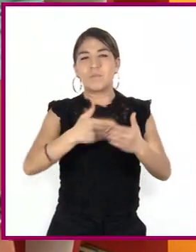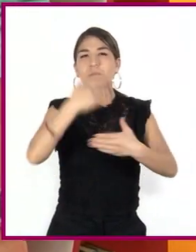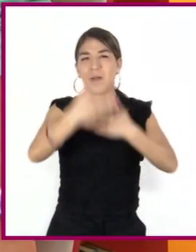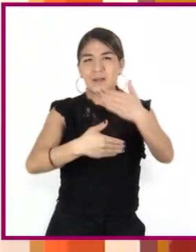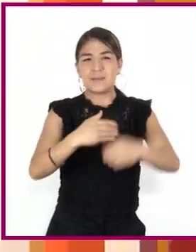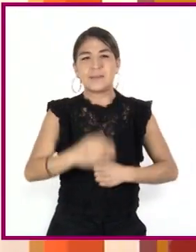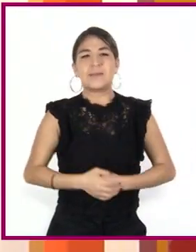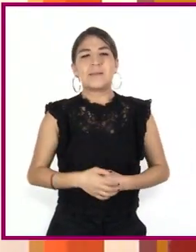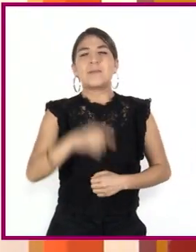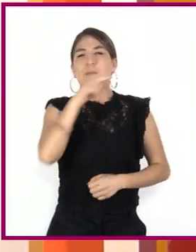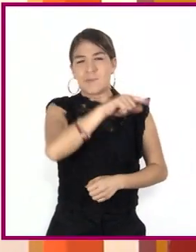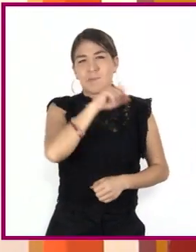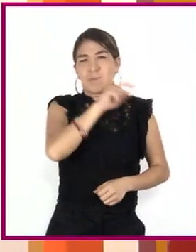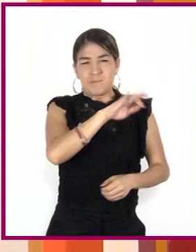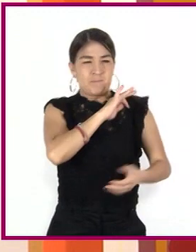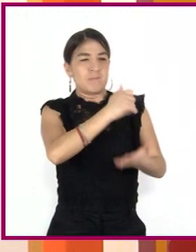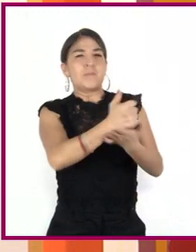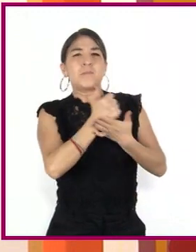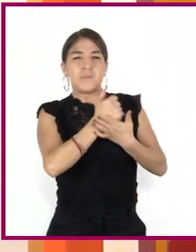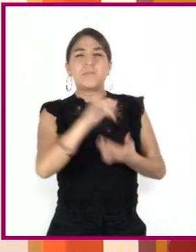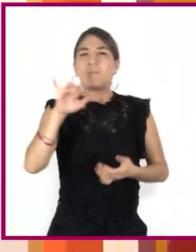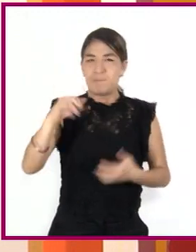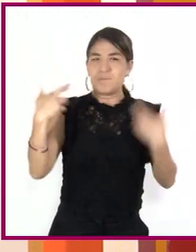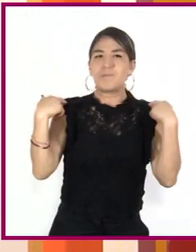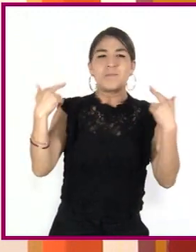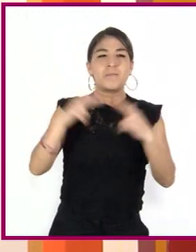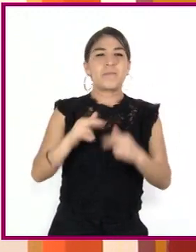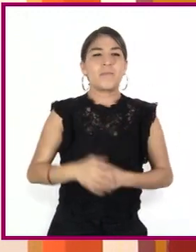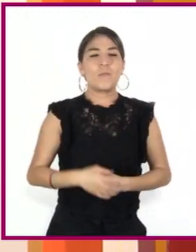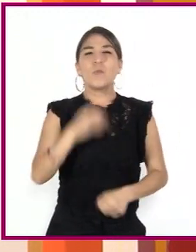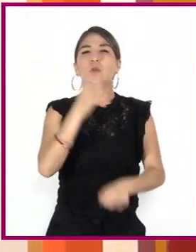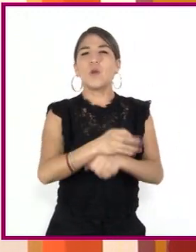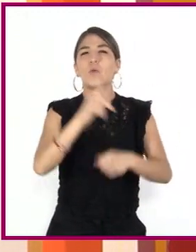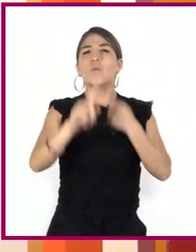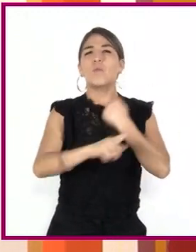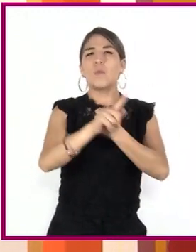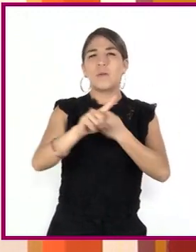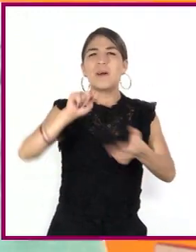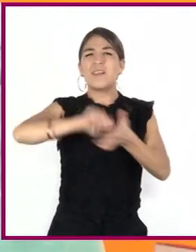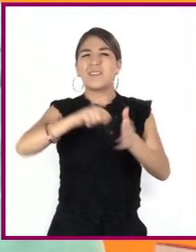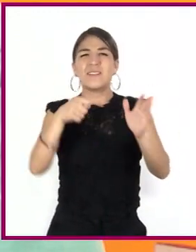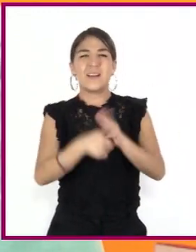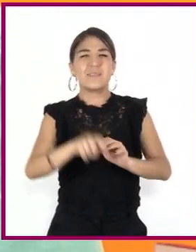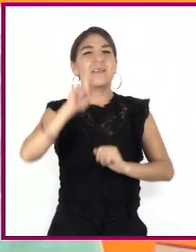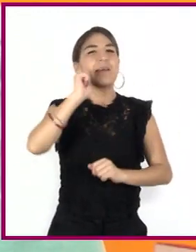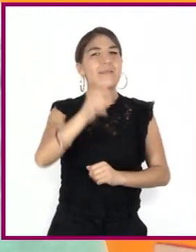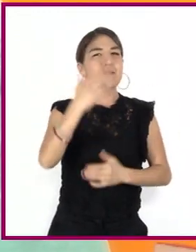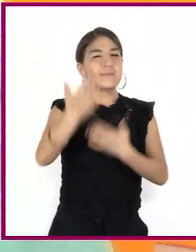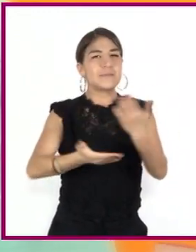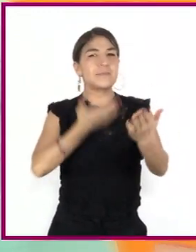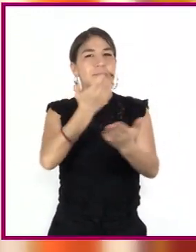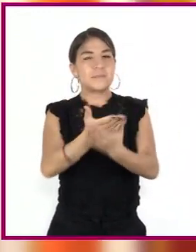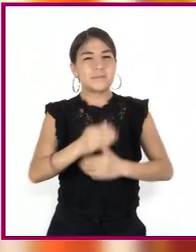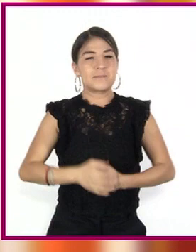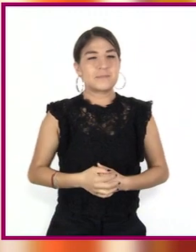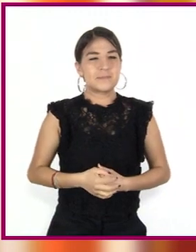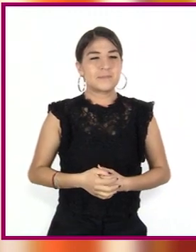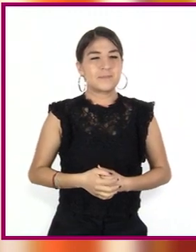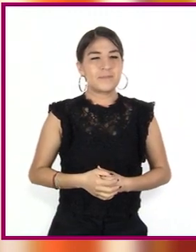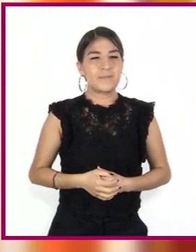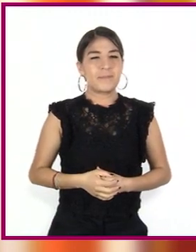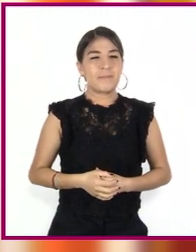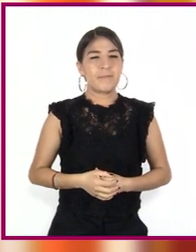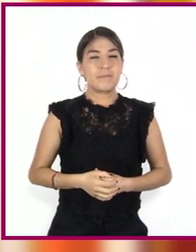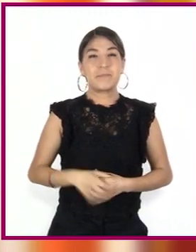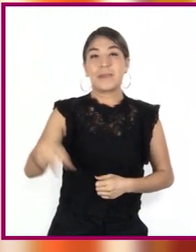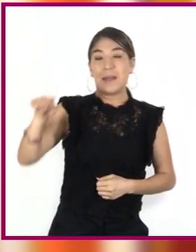Enrique? Sí, David. El problema técnico que se planteó es el siguiente. Una de